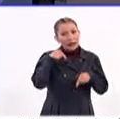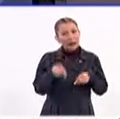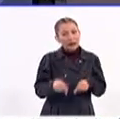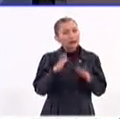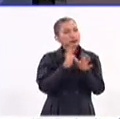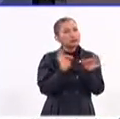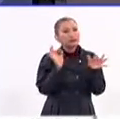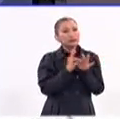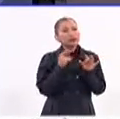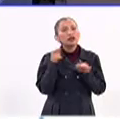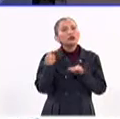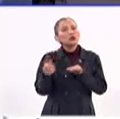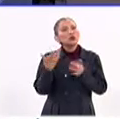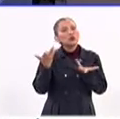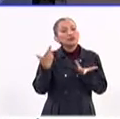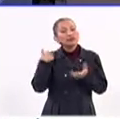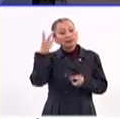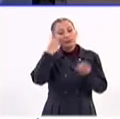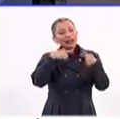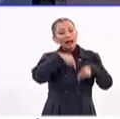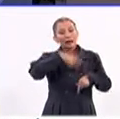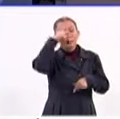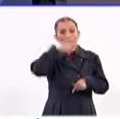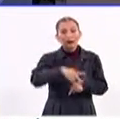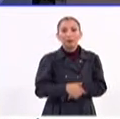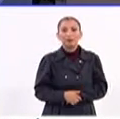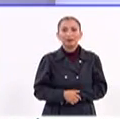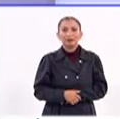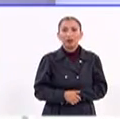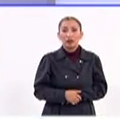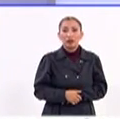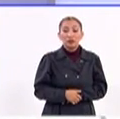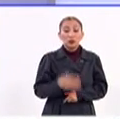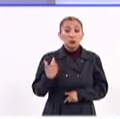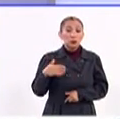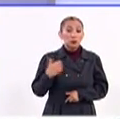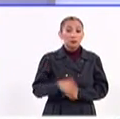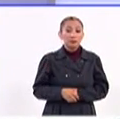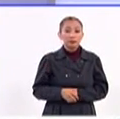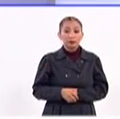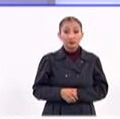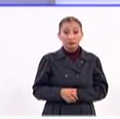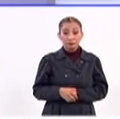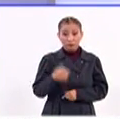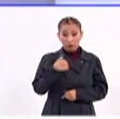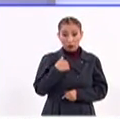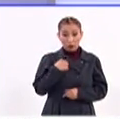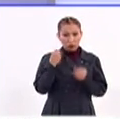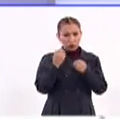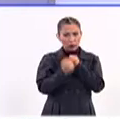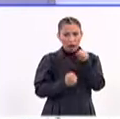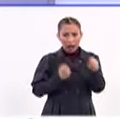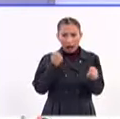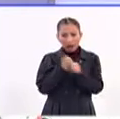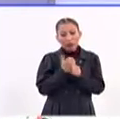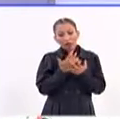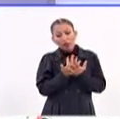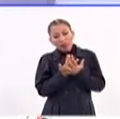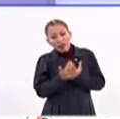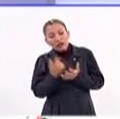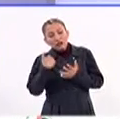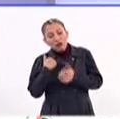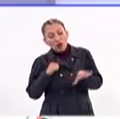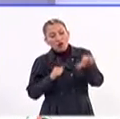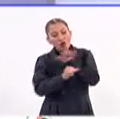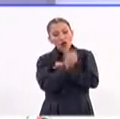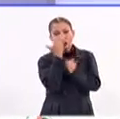acá, platícanos, ¿qué es lo que te hizo venir a México? Uy, yo creo que llevo como muchos años esperando hacer una